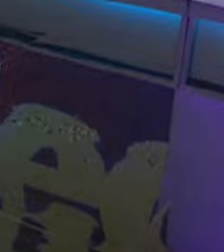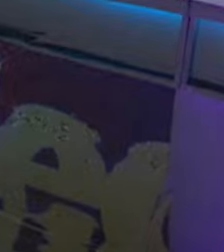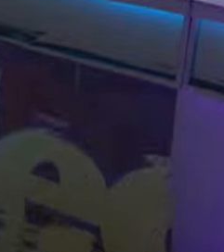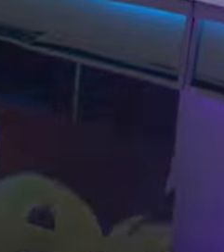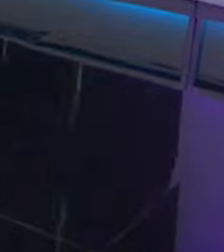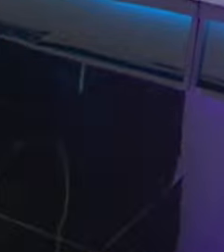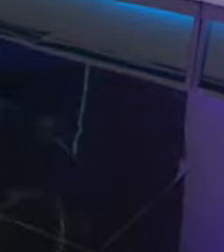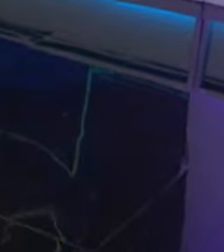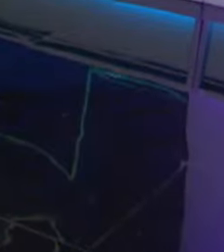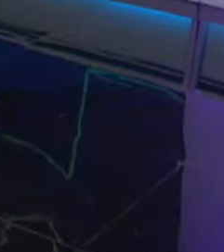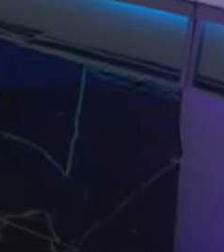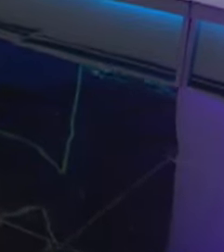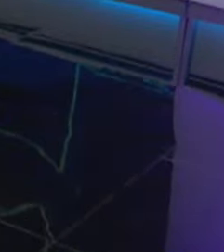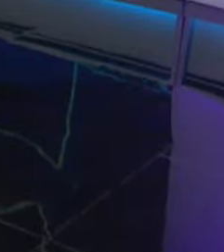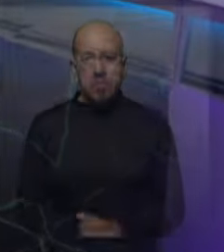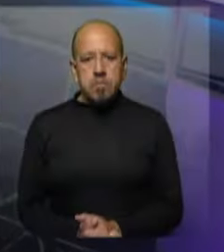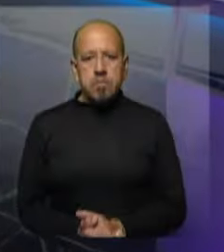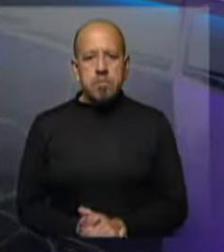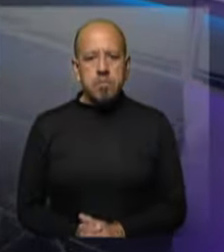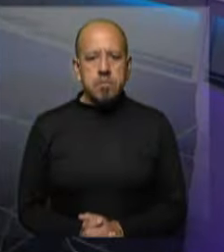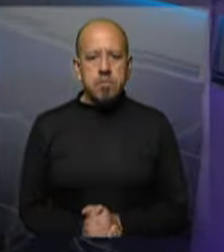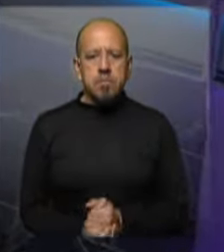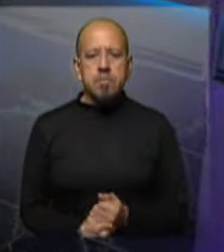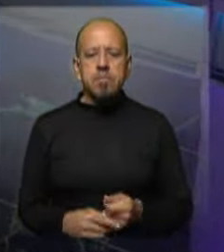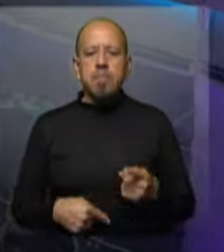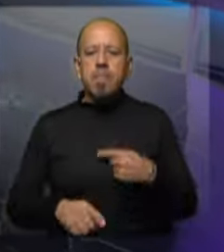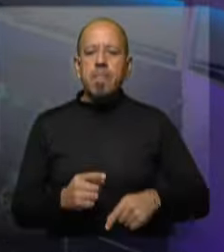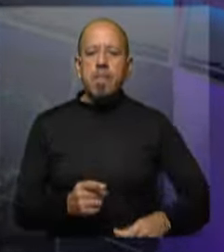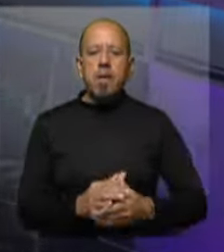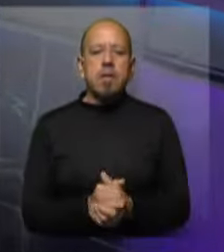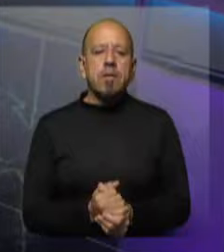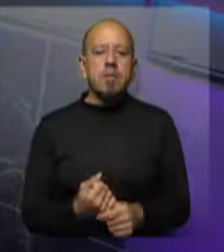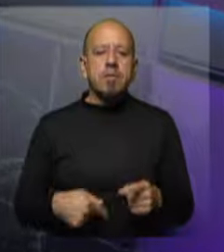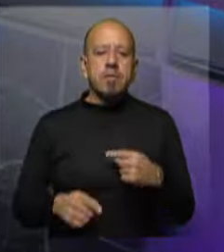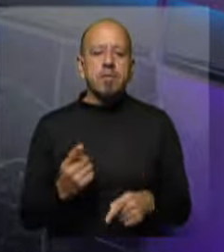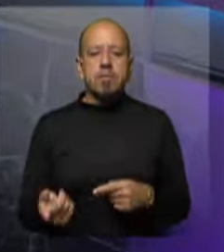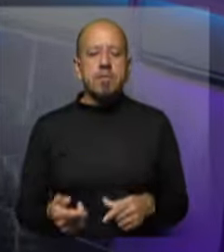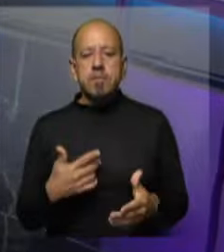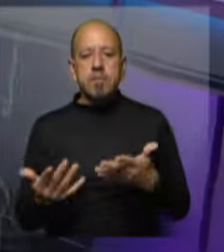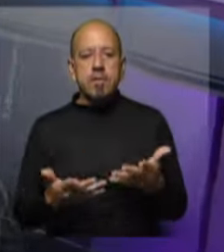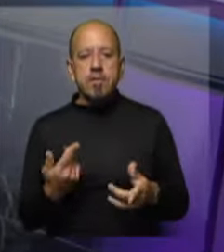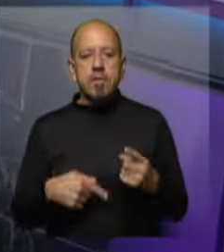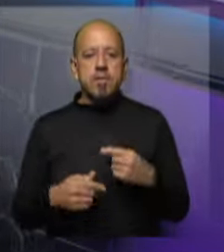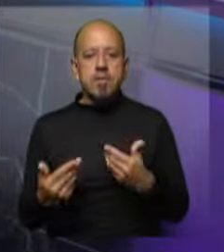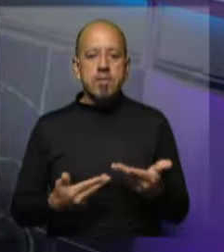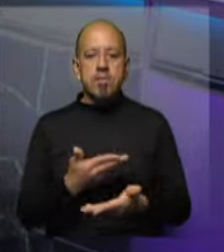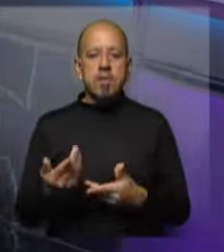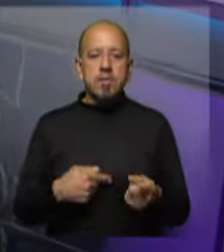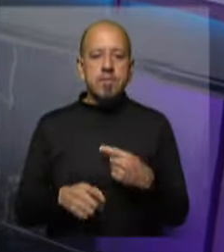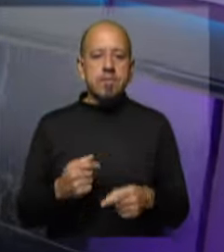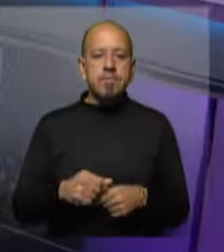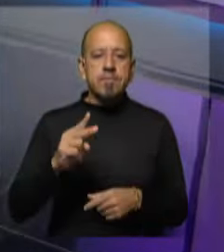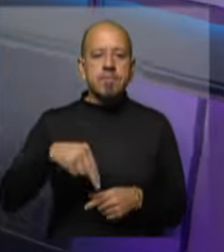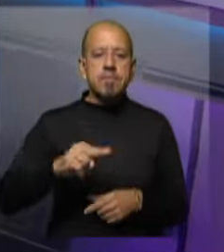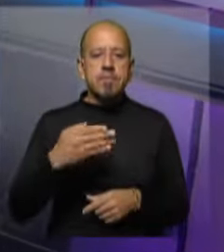¿Cómo se va imponiendo el baile? ¿Cómo de a poco la gente tras las cámaras cada vez va bailando más? Compartiendo, compartiendo con Nube, con